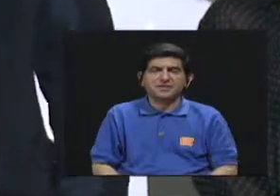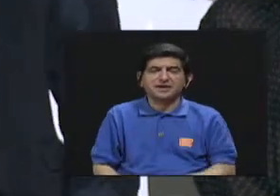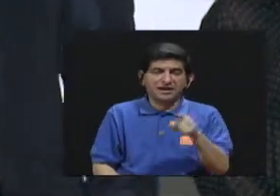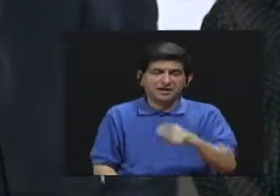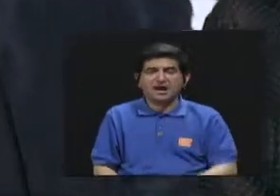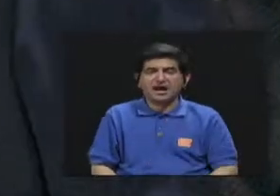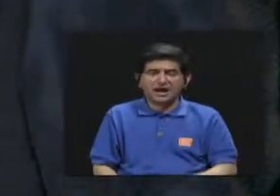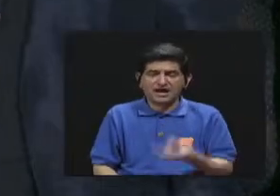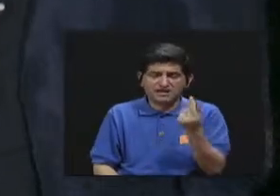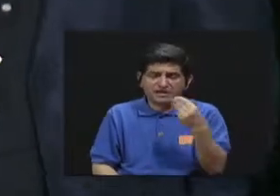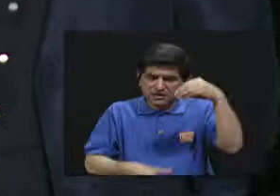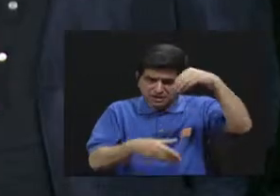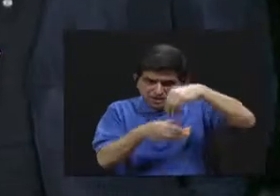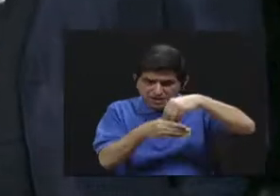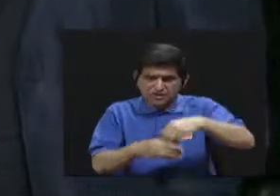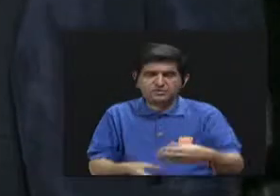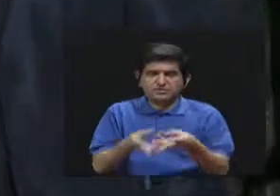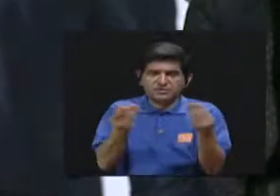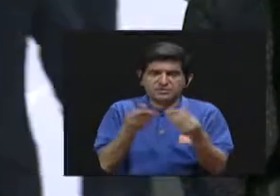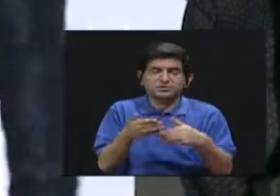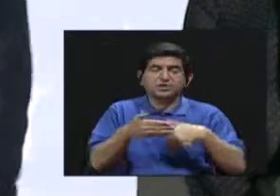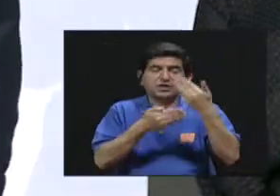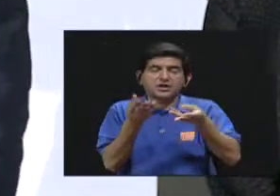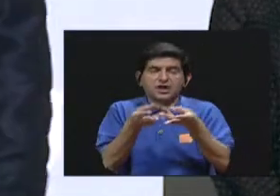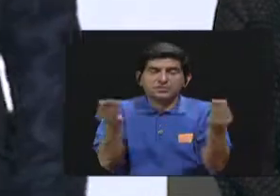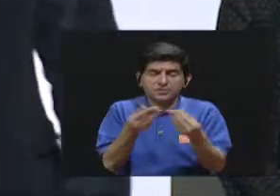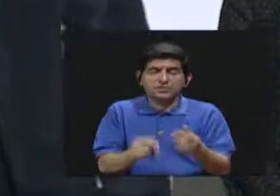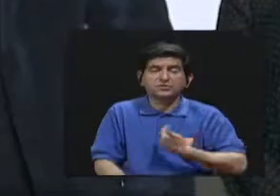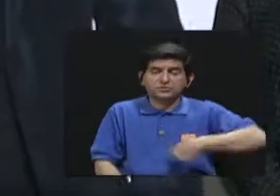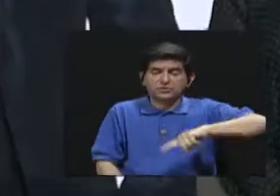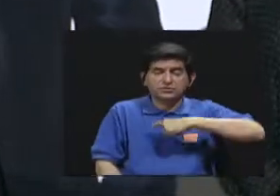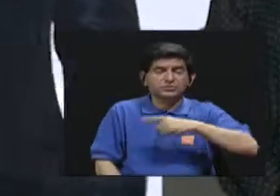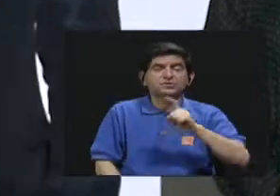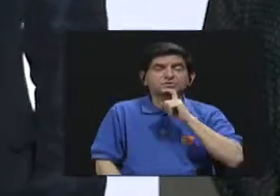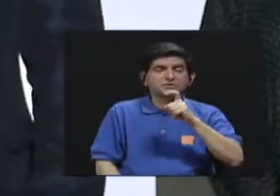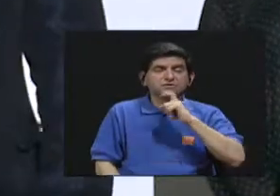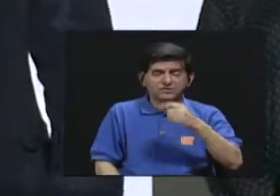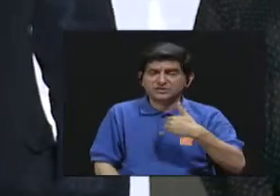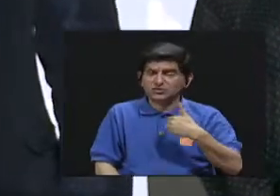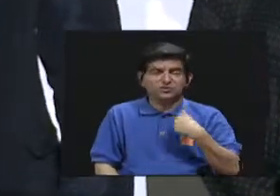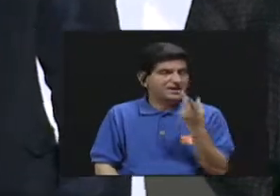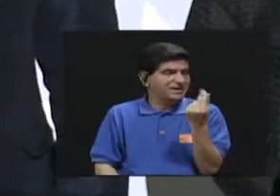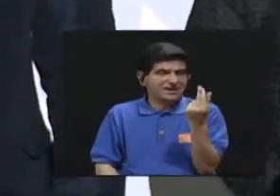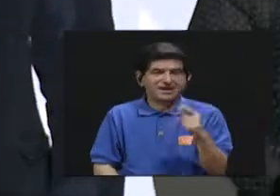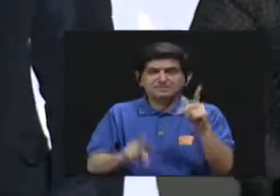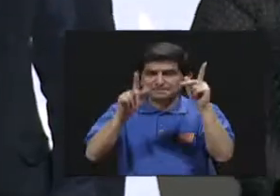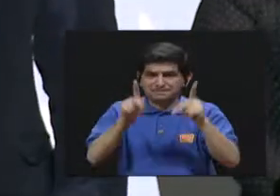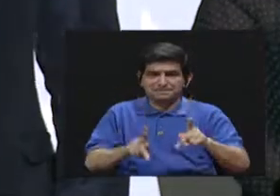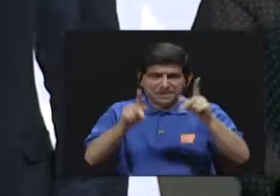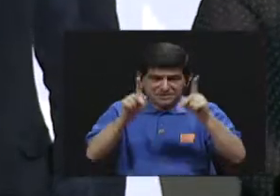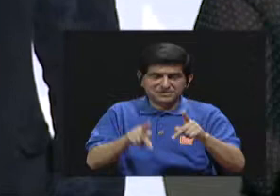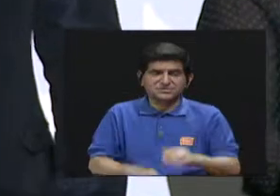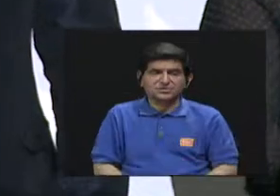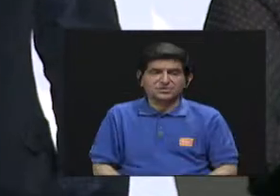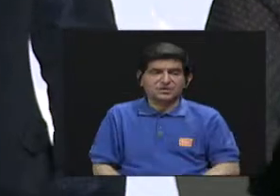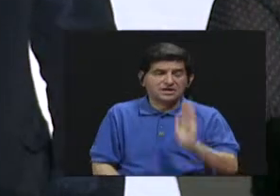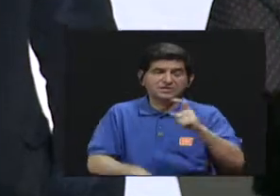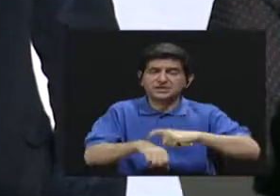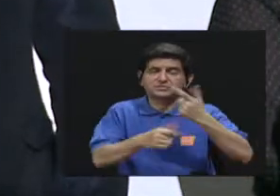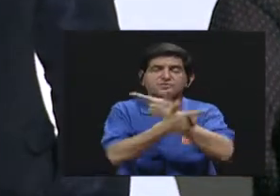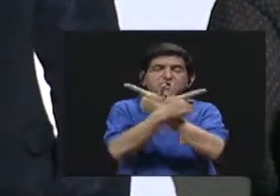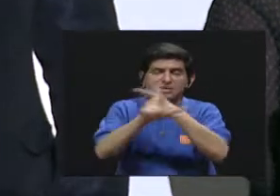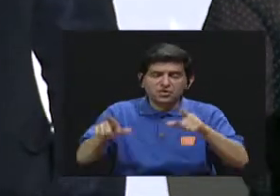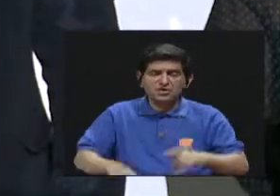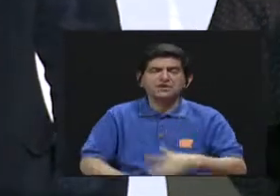producción, y en especial en la postproducción que nos costó tanto, porque no teníamos los fondos, la gente que puso de su tiempo libre y que